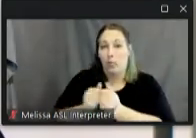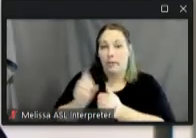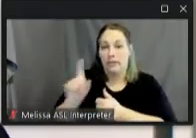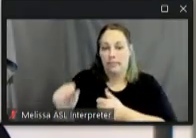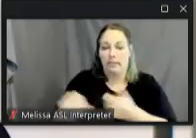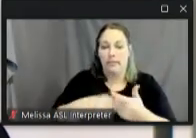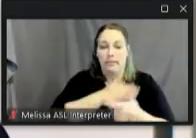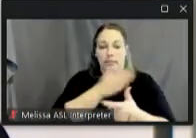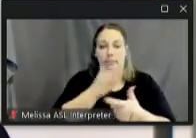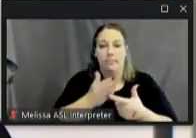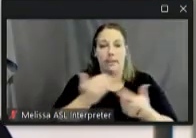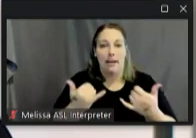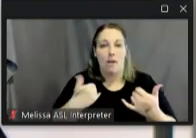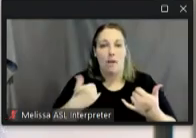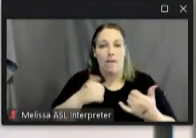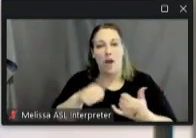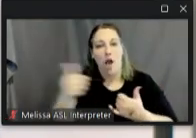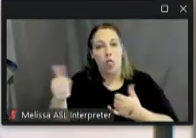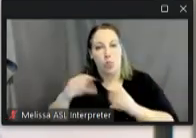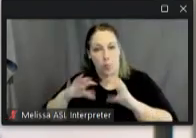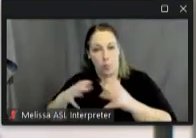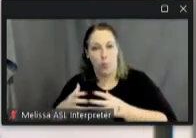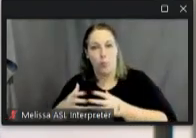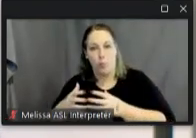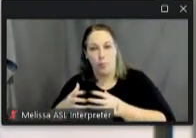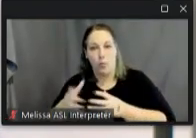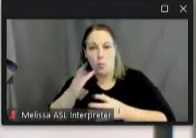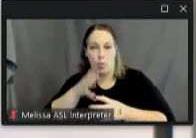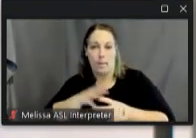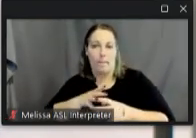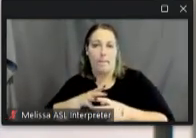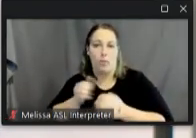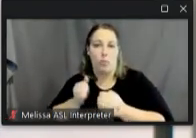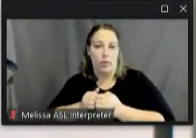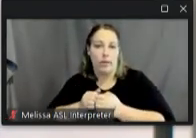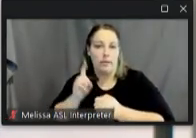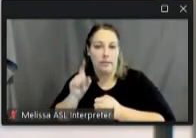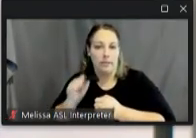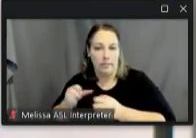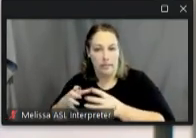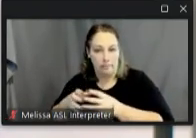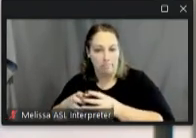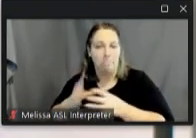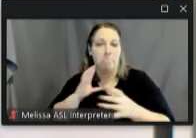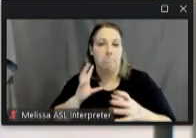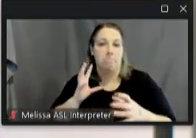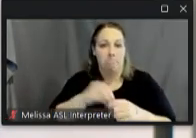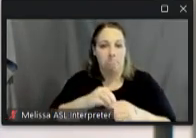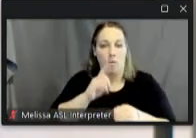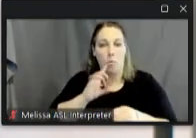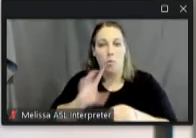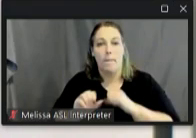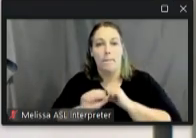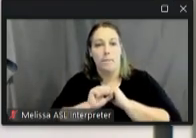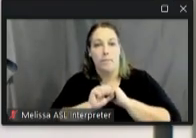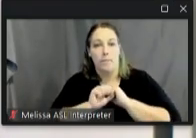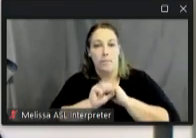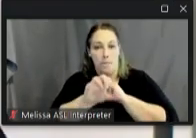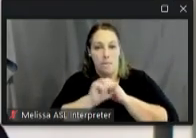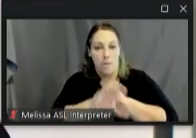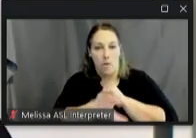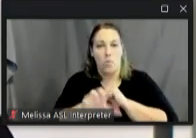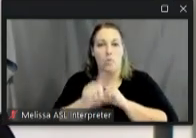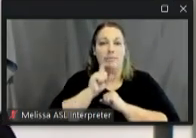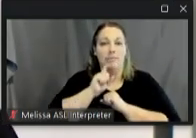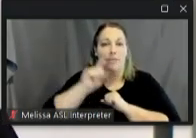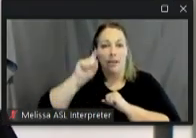que su bandera principal es la promoción de los derechos sexuales y reproductivos y que ya iniciamos con una primera acción en el